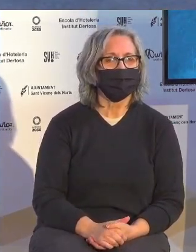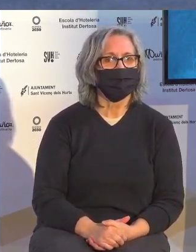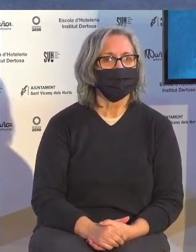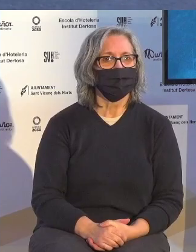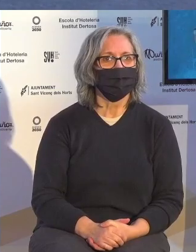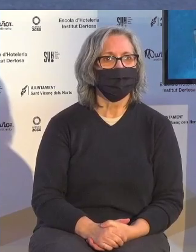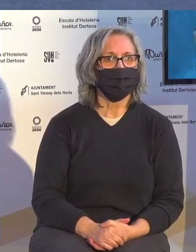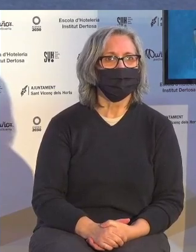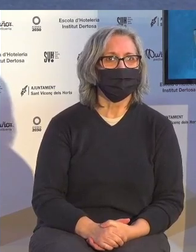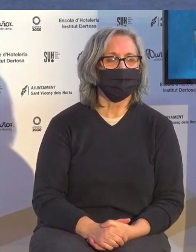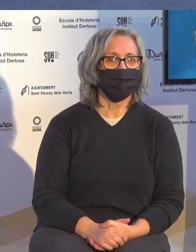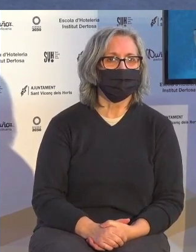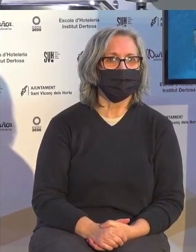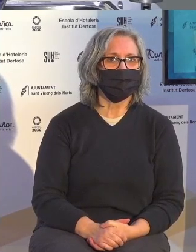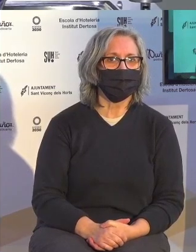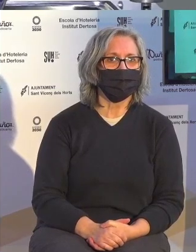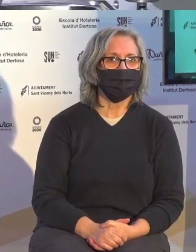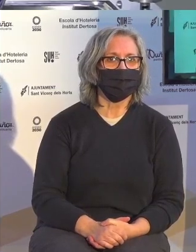preguntas